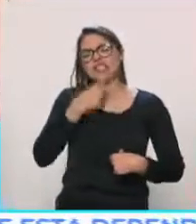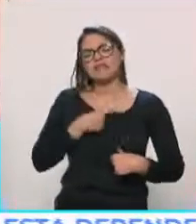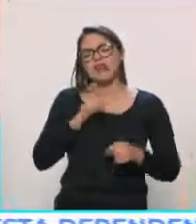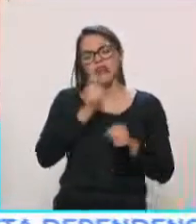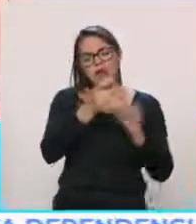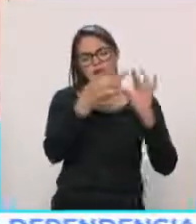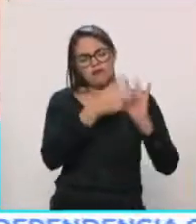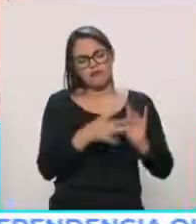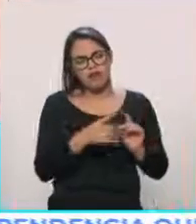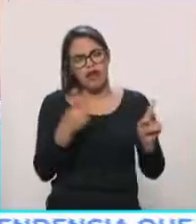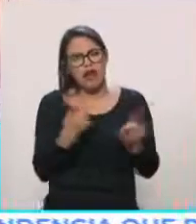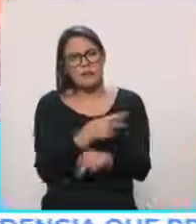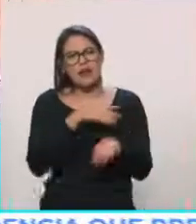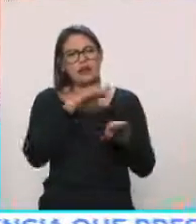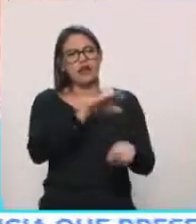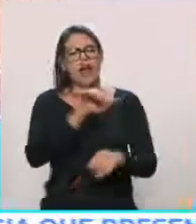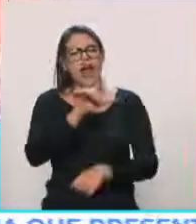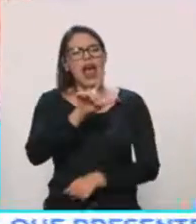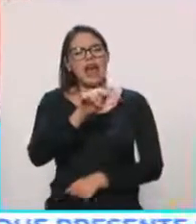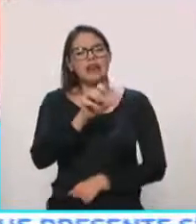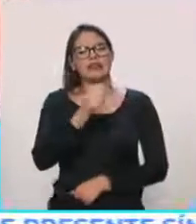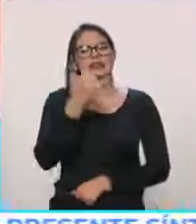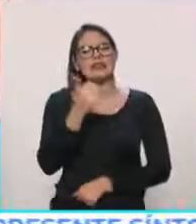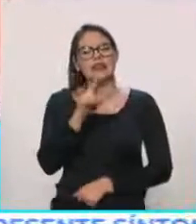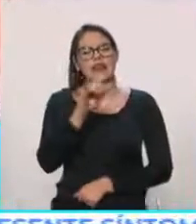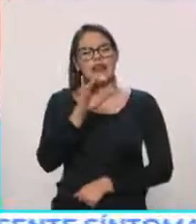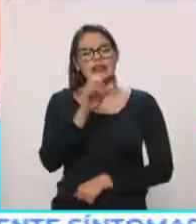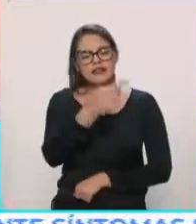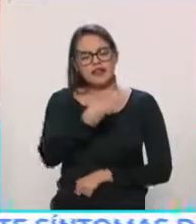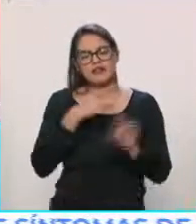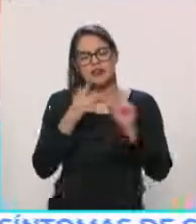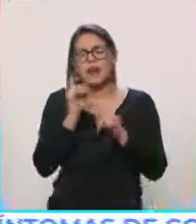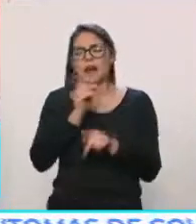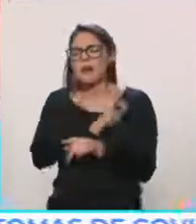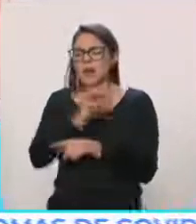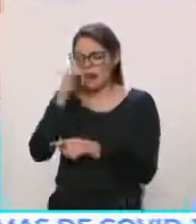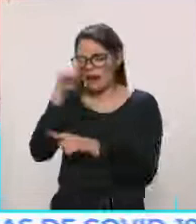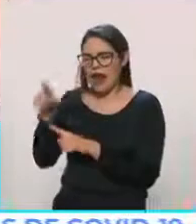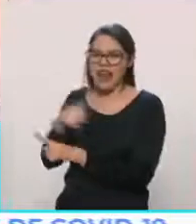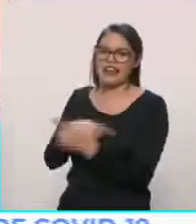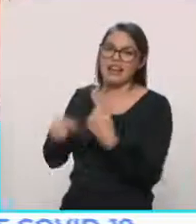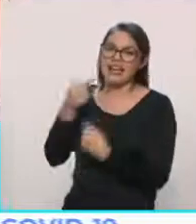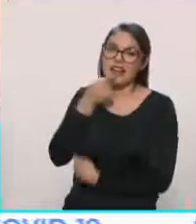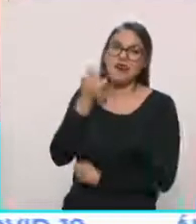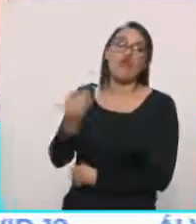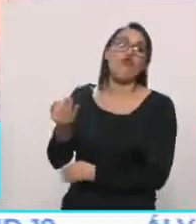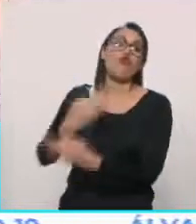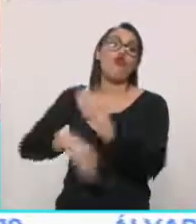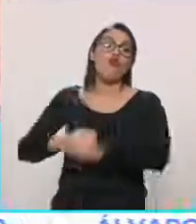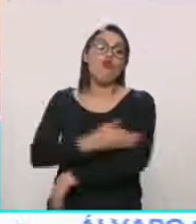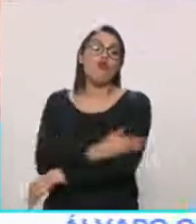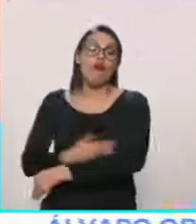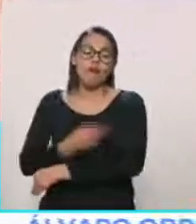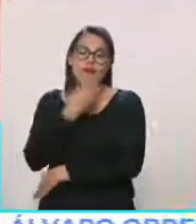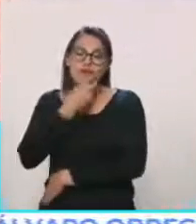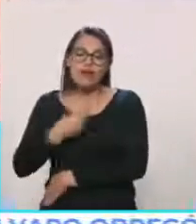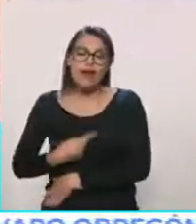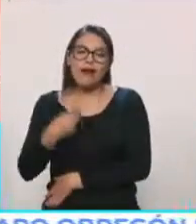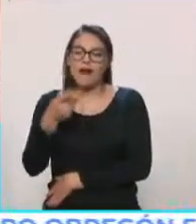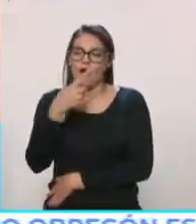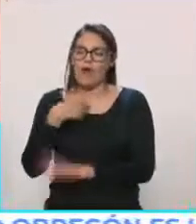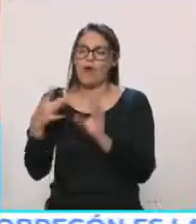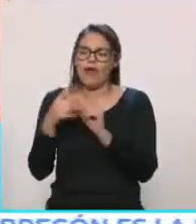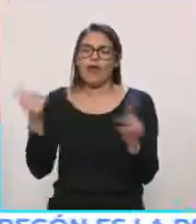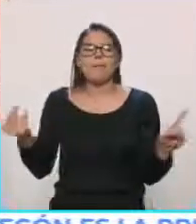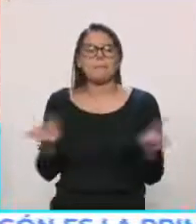niños, las niñas y los adolescentes de nuestro país, para toda la familia, pues en general. ¿Cómo estás? Muy buenos días, Jesús, te escuchamos, pues cuéntanos qué nos trae